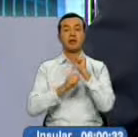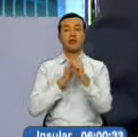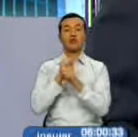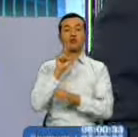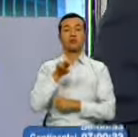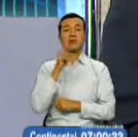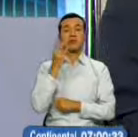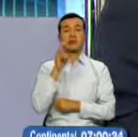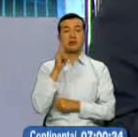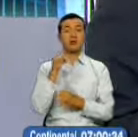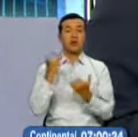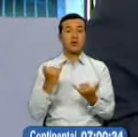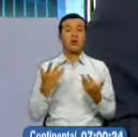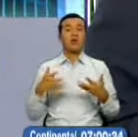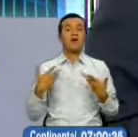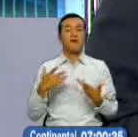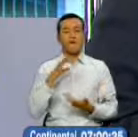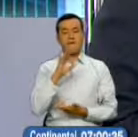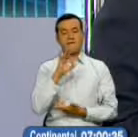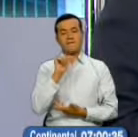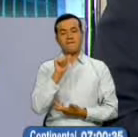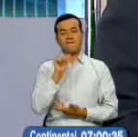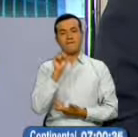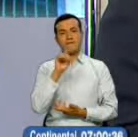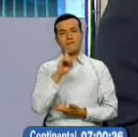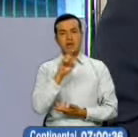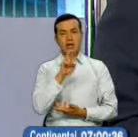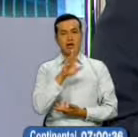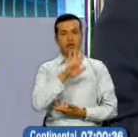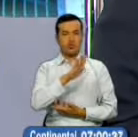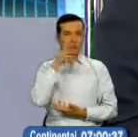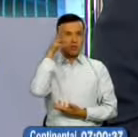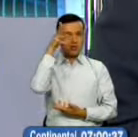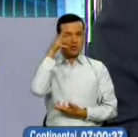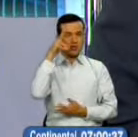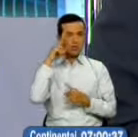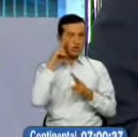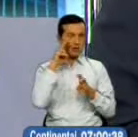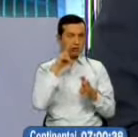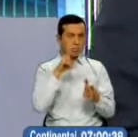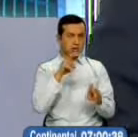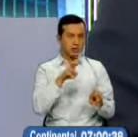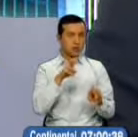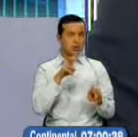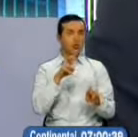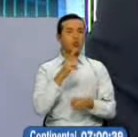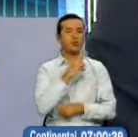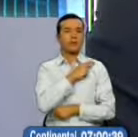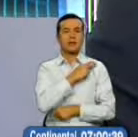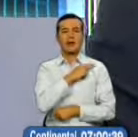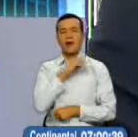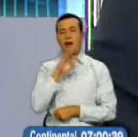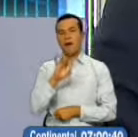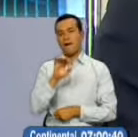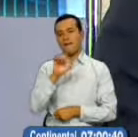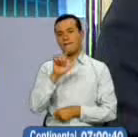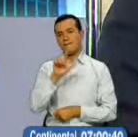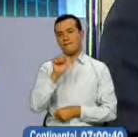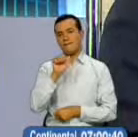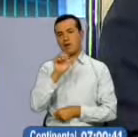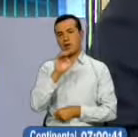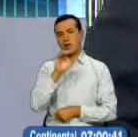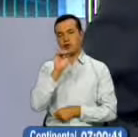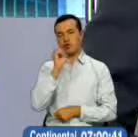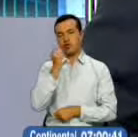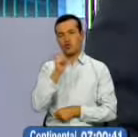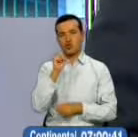2017. El día de hoy tendremos a Fander Falconi, catedrático, investigador, de la Flaxo, con quien vamos a hablar